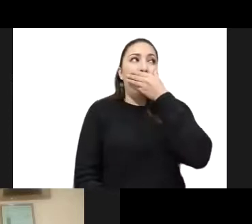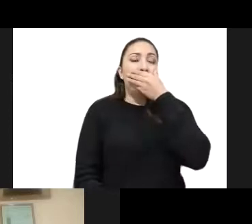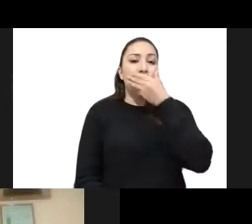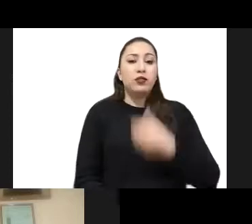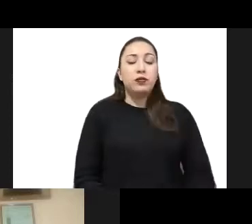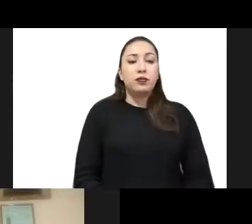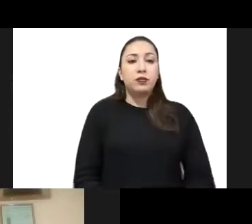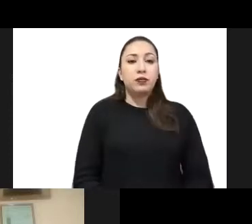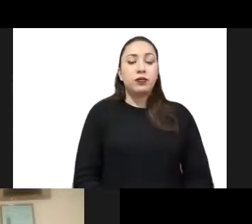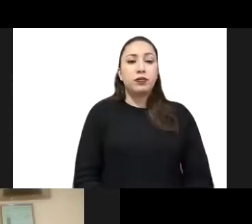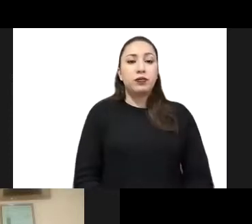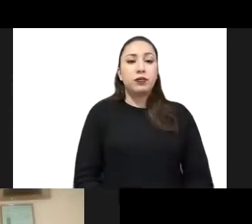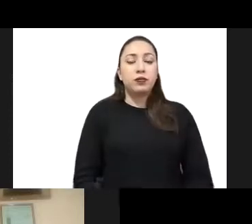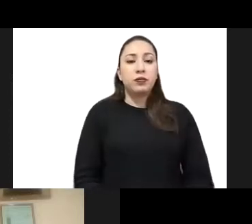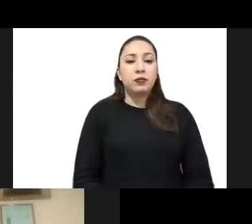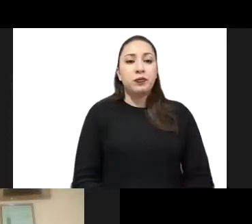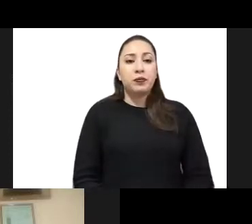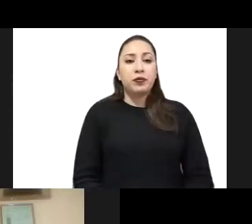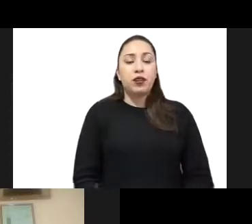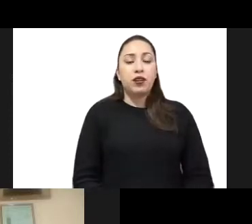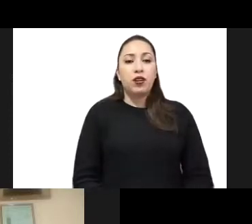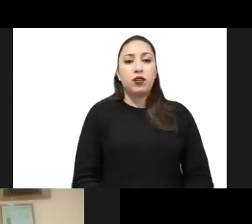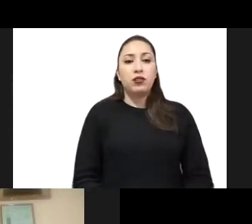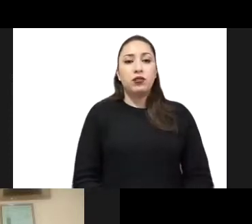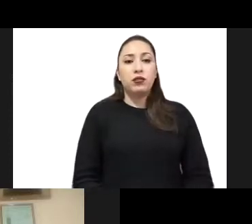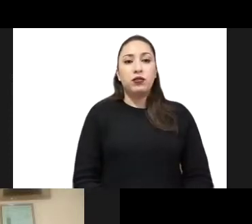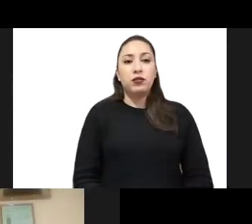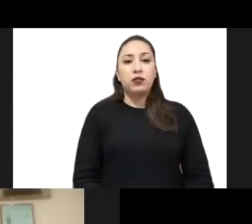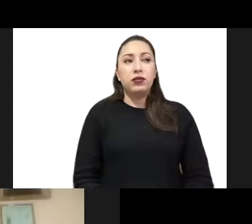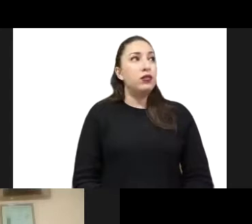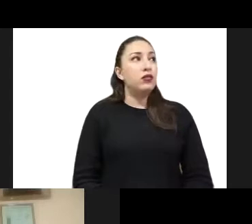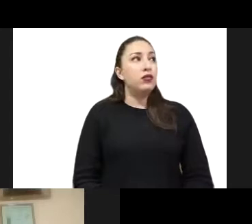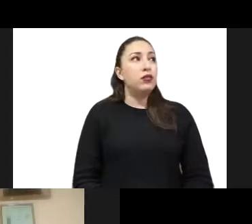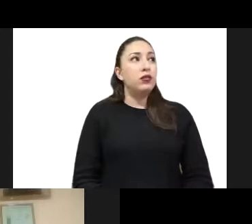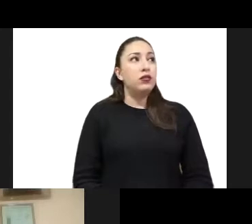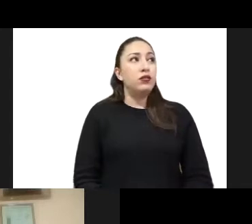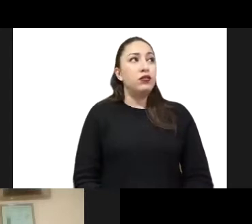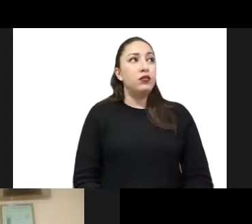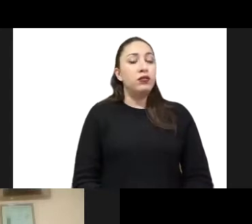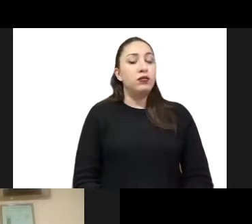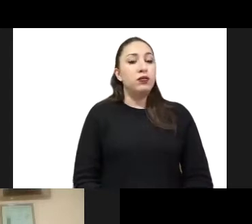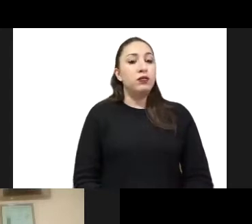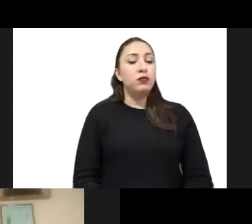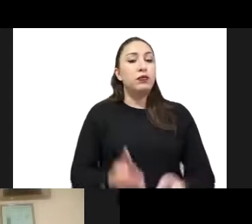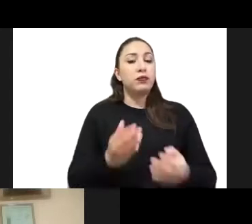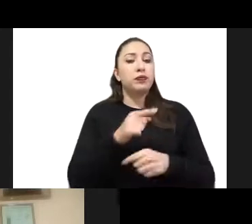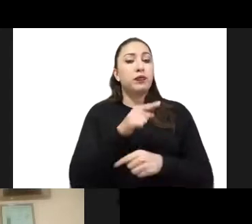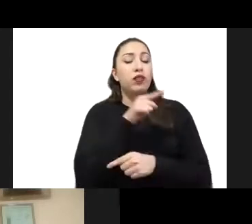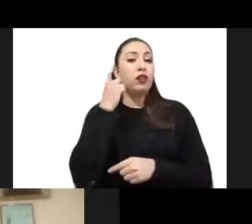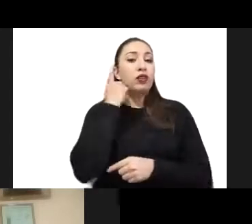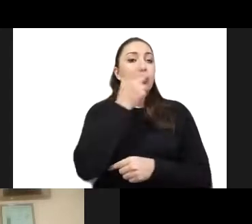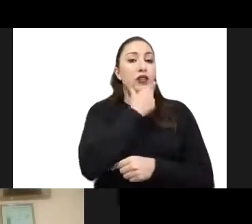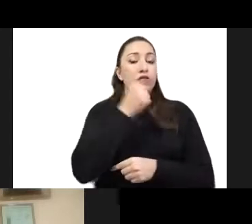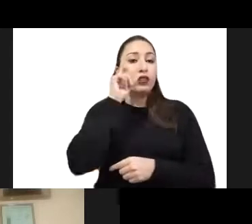Habiendo finalizado la reseña del presente dictamen, se pone a discusión el mismo. Las y los diputados que